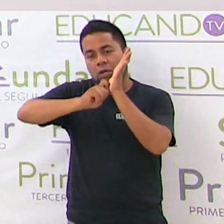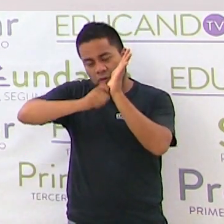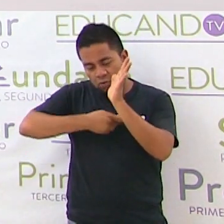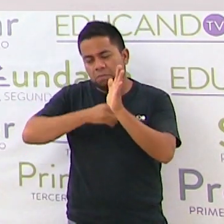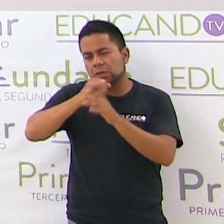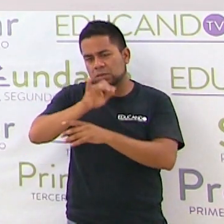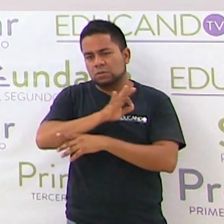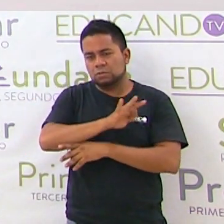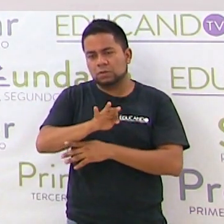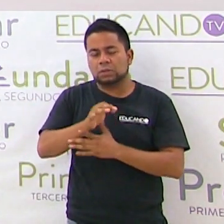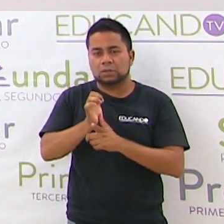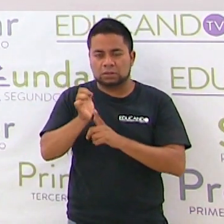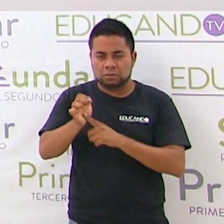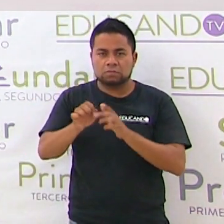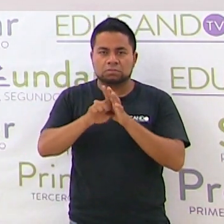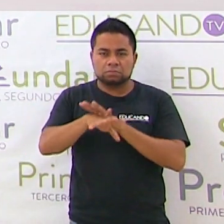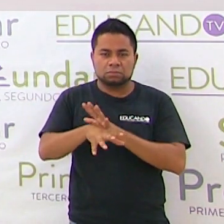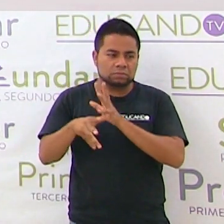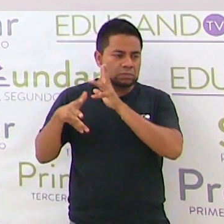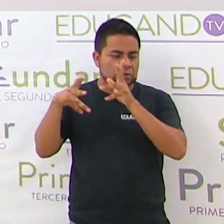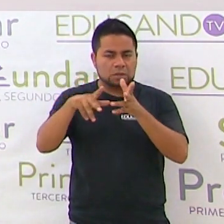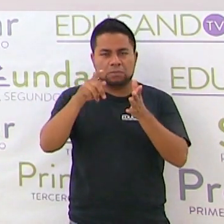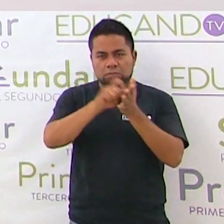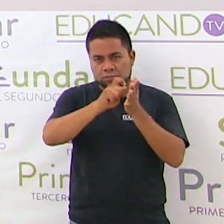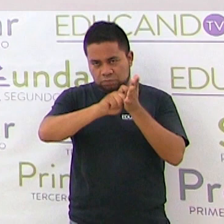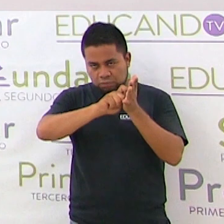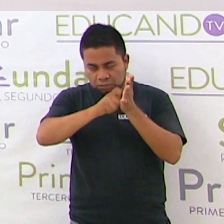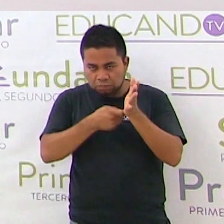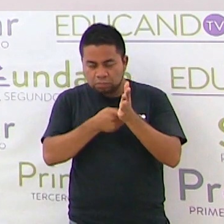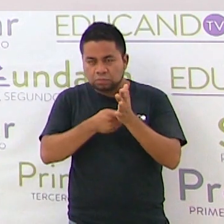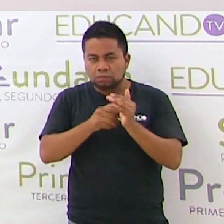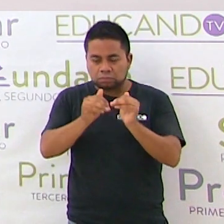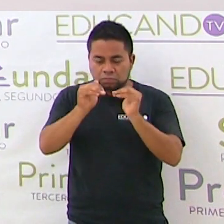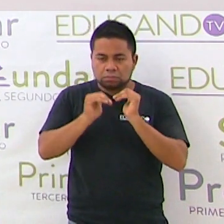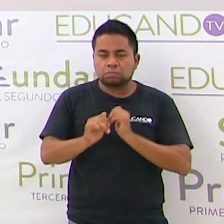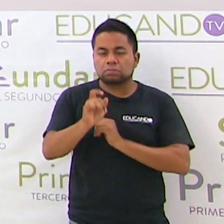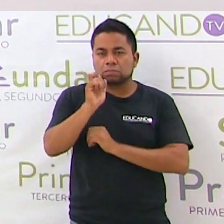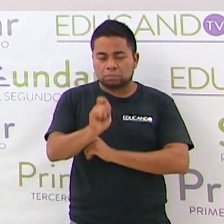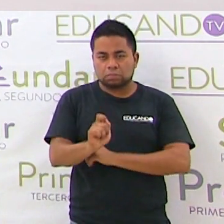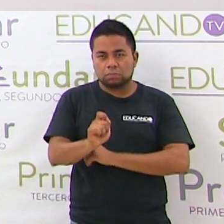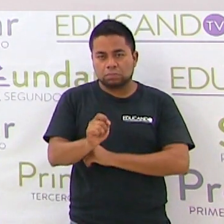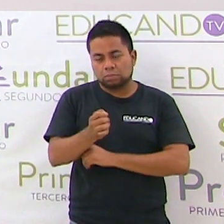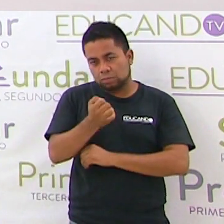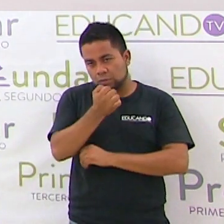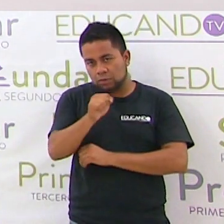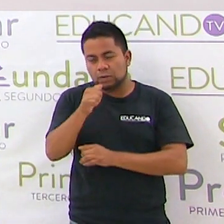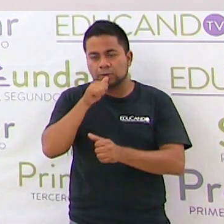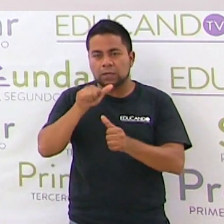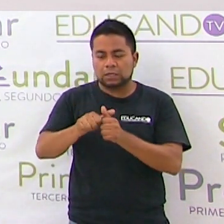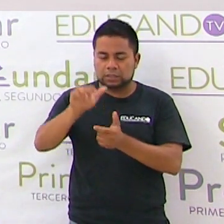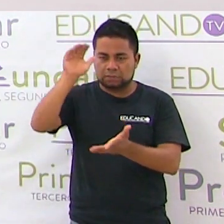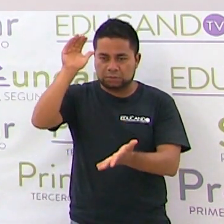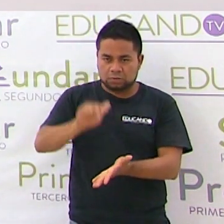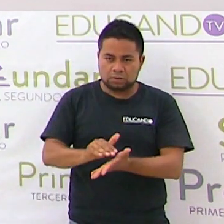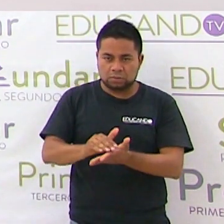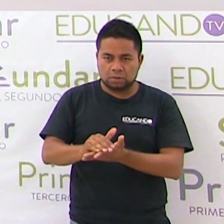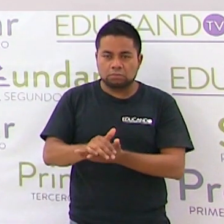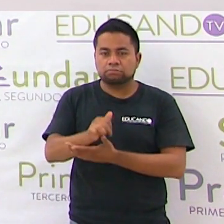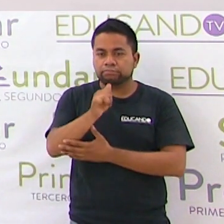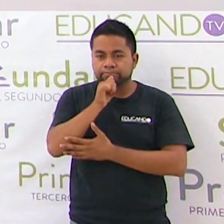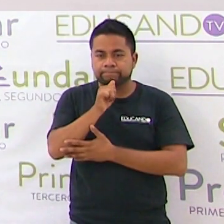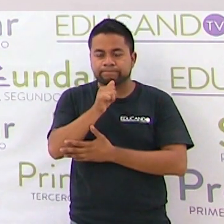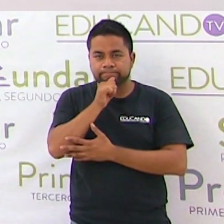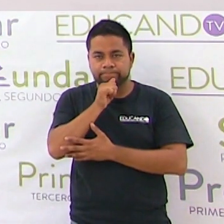Entonces, sí, vamos a dejar el punto y coma, lo que sigue tendría que ser minúscula, ¿verdad? Todavía no nos vamos